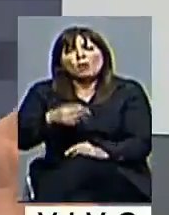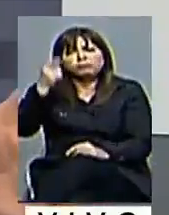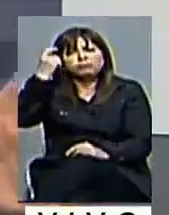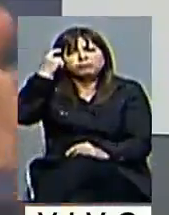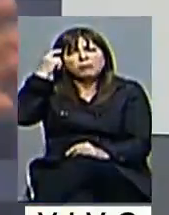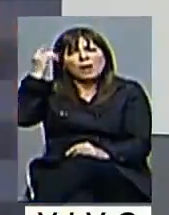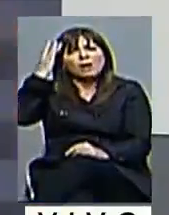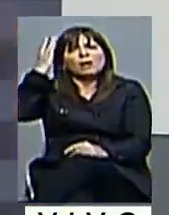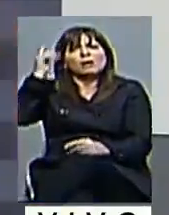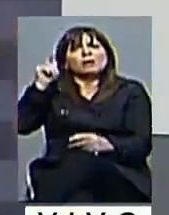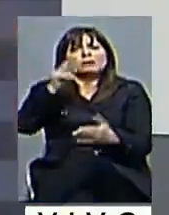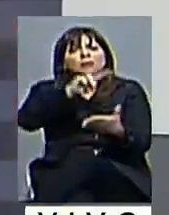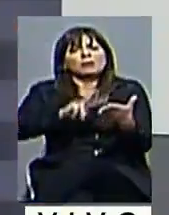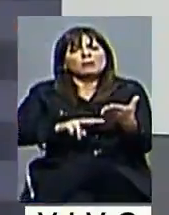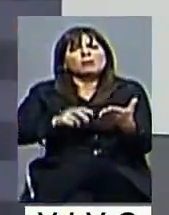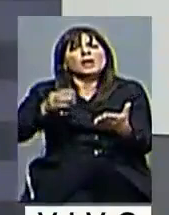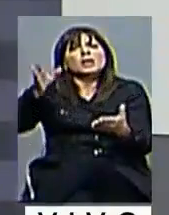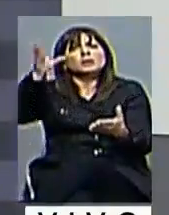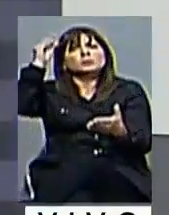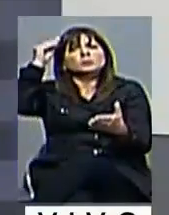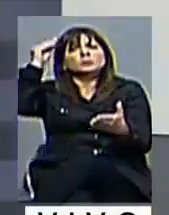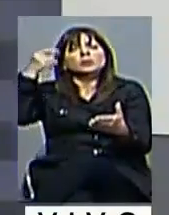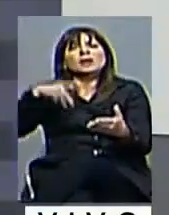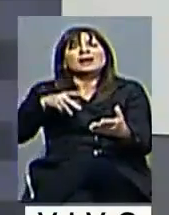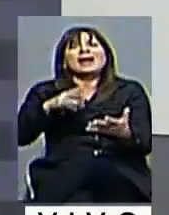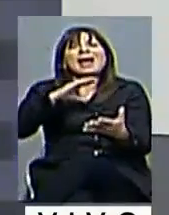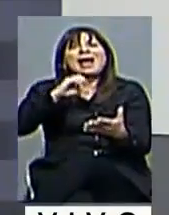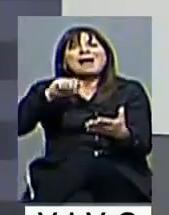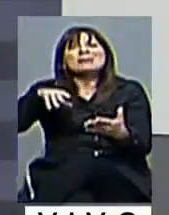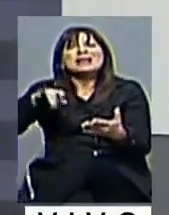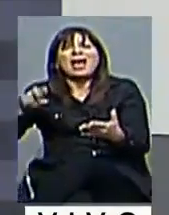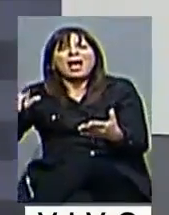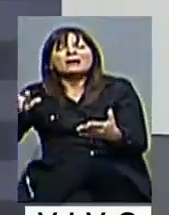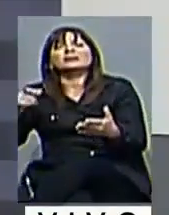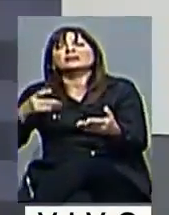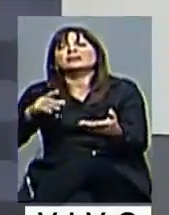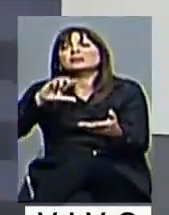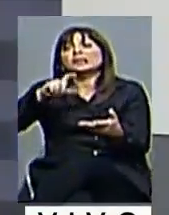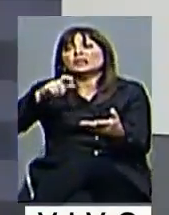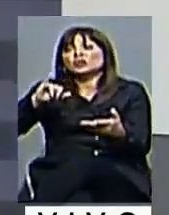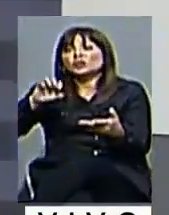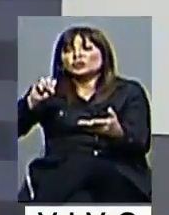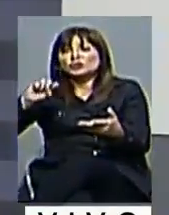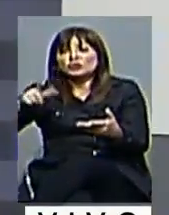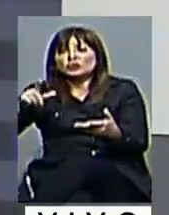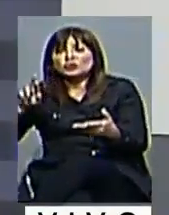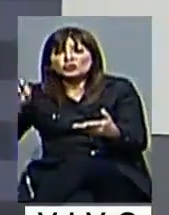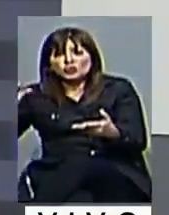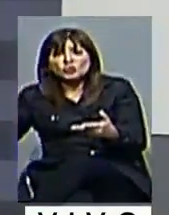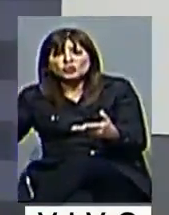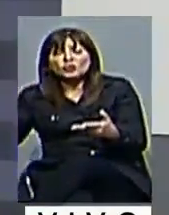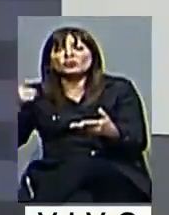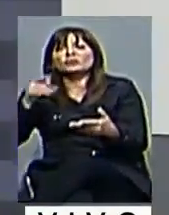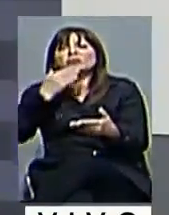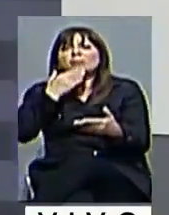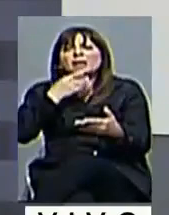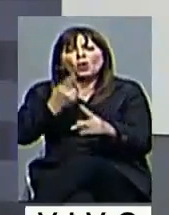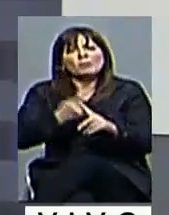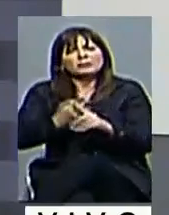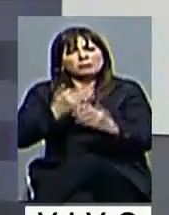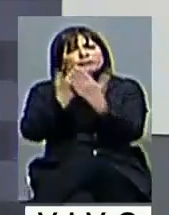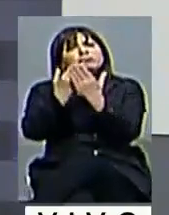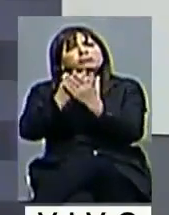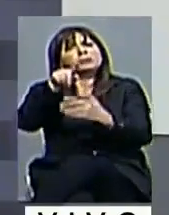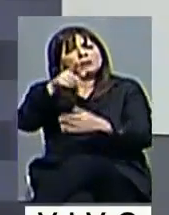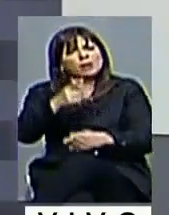Jackson, iba Camila Vallejo y otros, y conversaban de igual a igual con los diputados y con argumentos, y tenían asesores y todo eso, eran bravos.